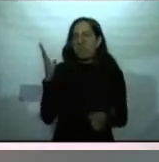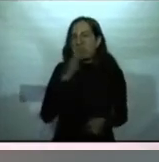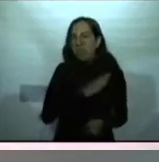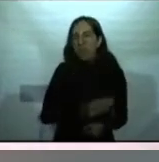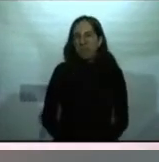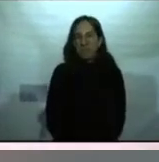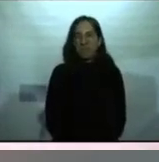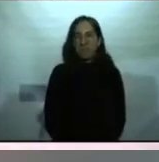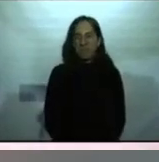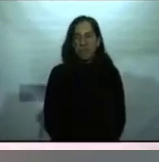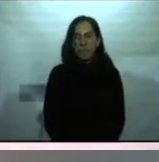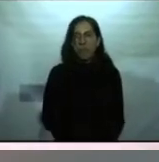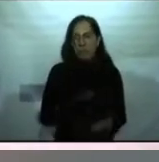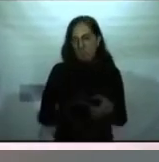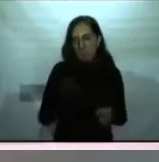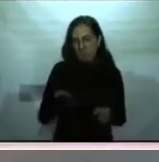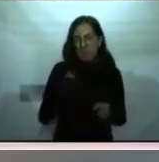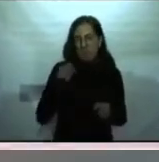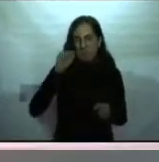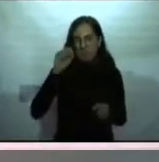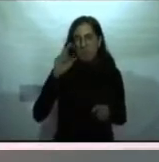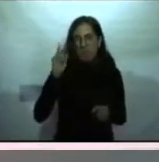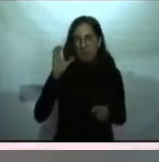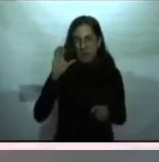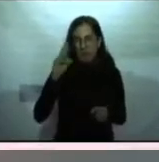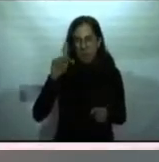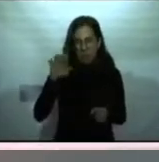Los ministros de la Suprema Corte.